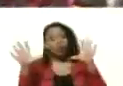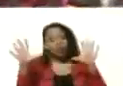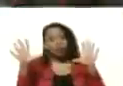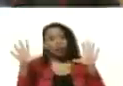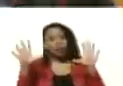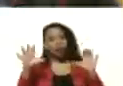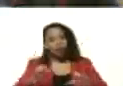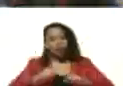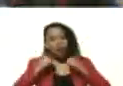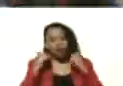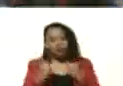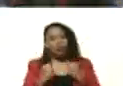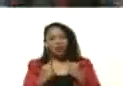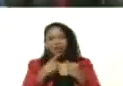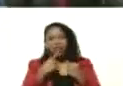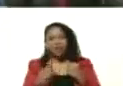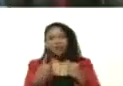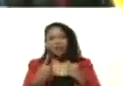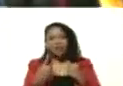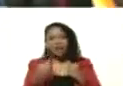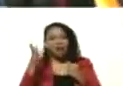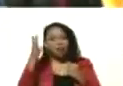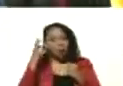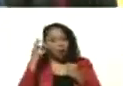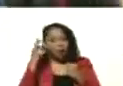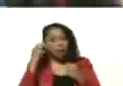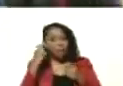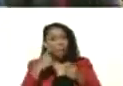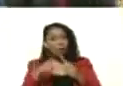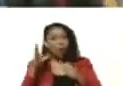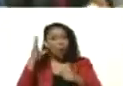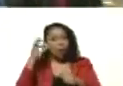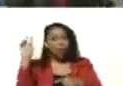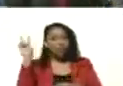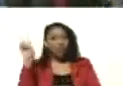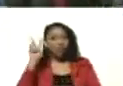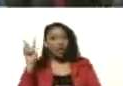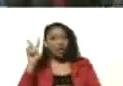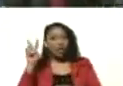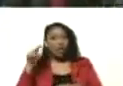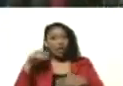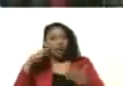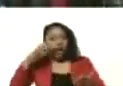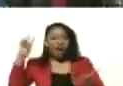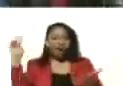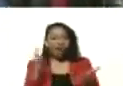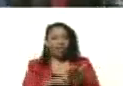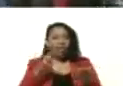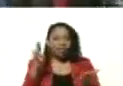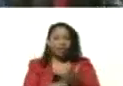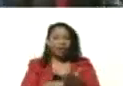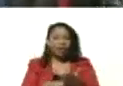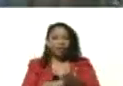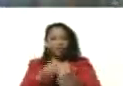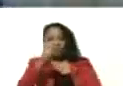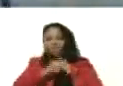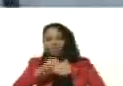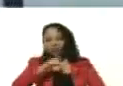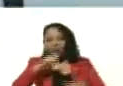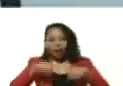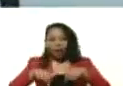la fuerza de decir Luisa Cáceres y Arismendi, pero dirán la mujer venezolana, que es la verdadera artífice de la resistencia